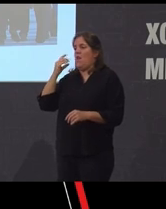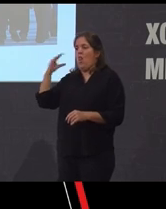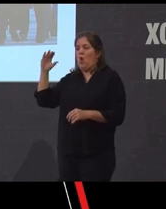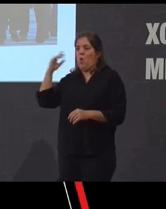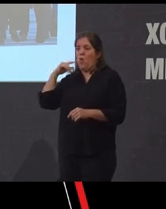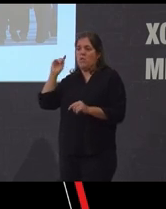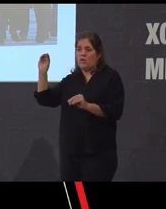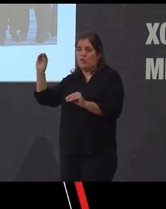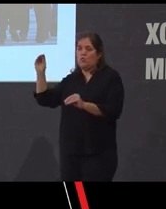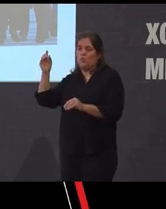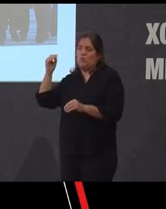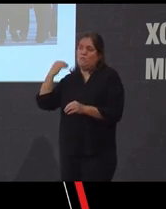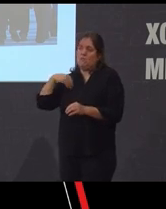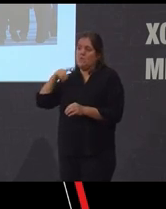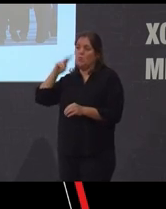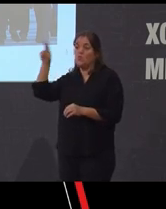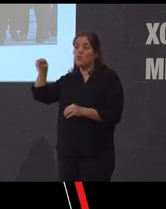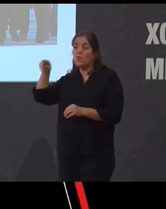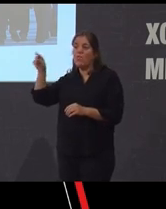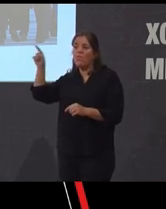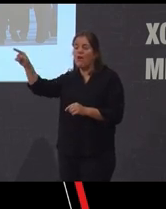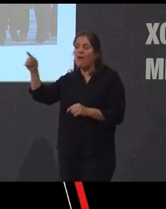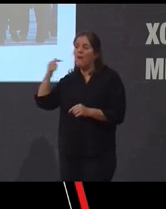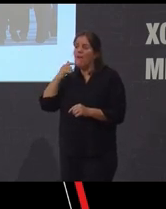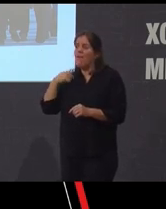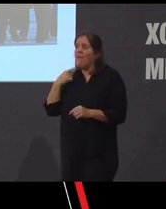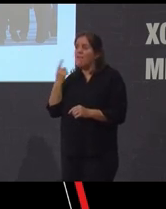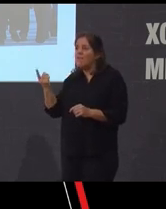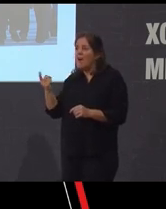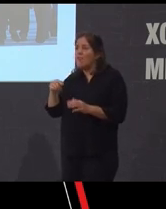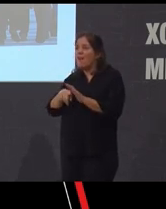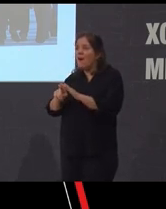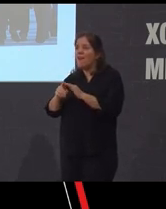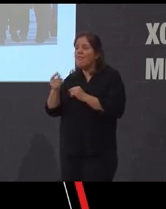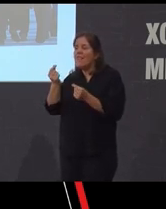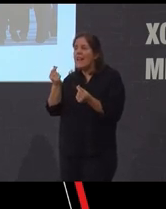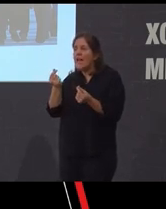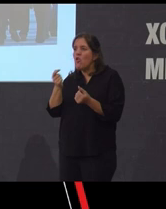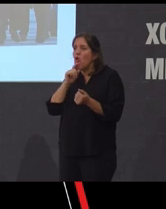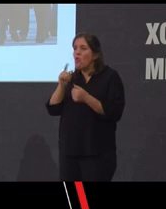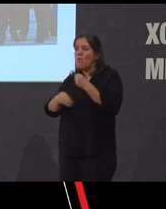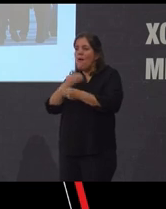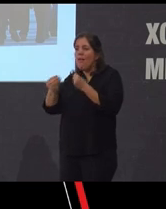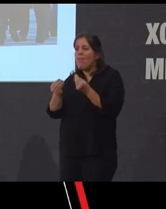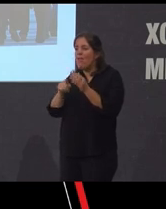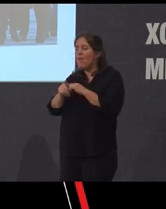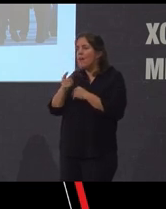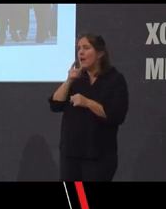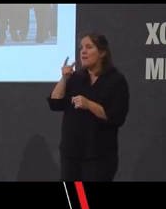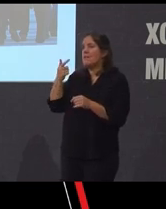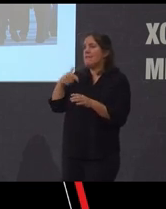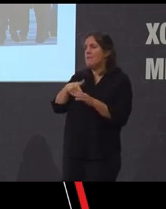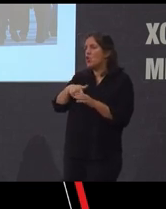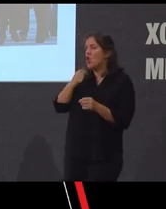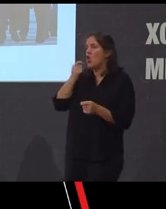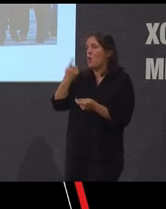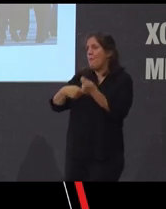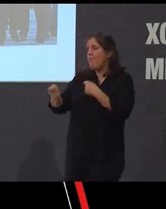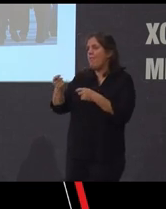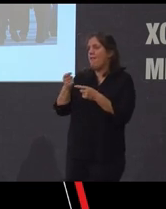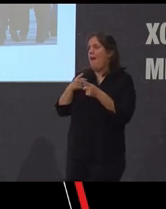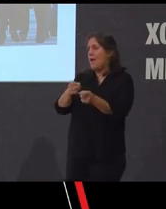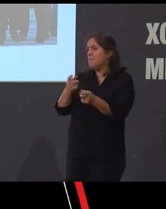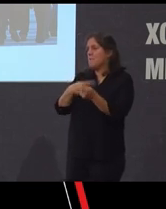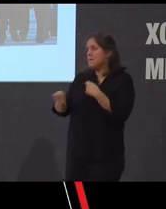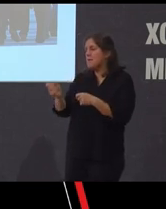os mecanismos para mover todo este diñeiro que iba chegando a Juan Carlos do petróleo, da venta de